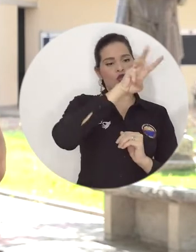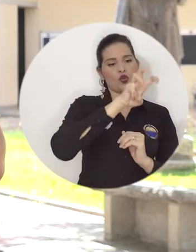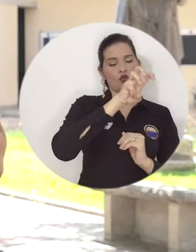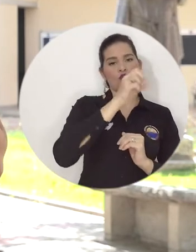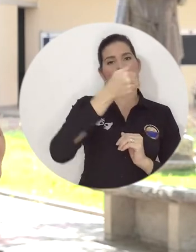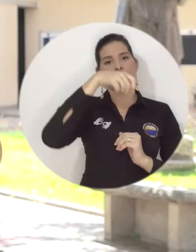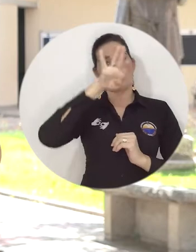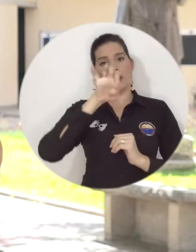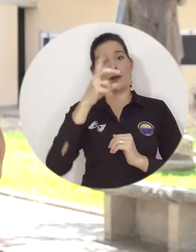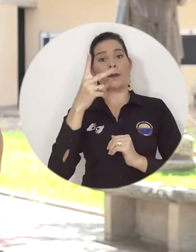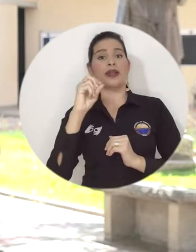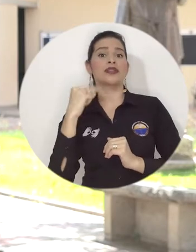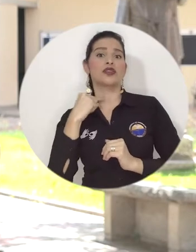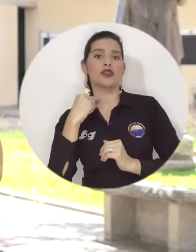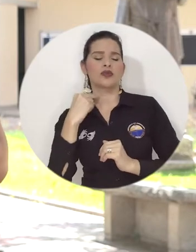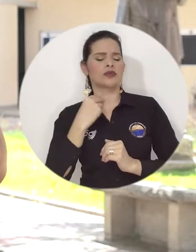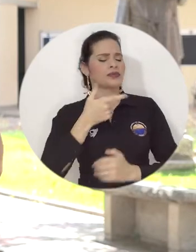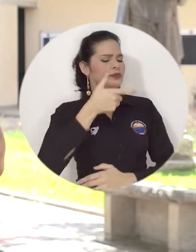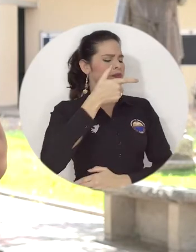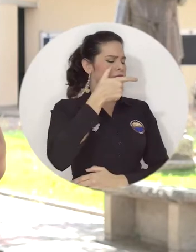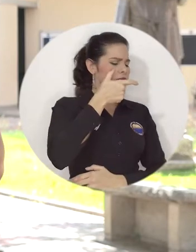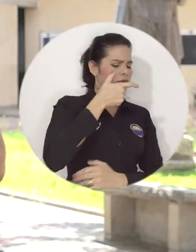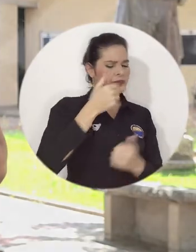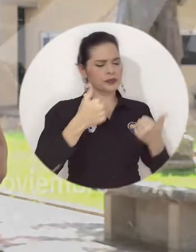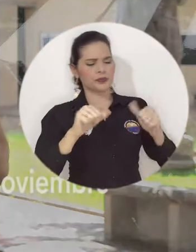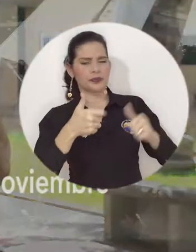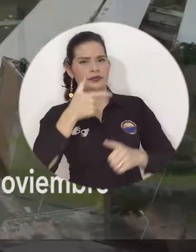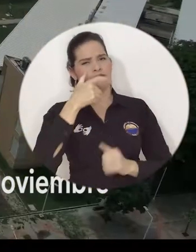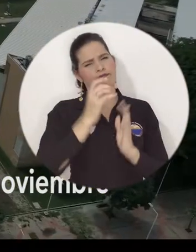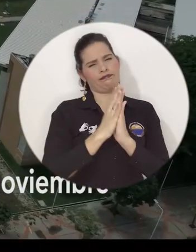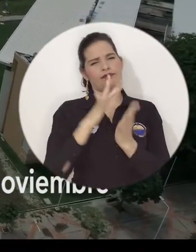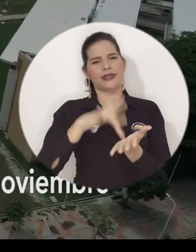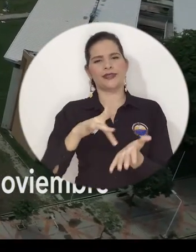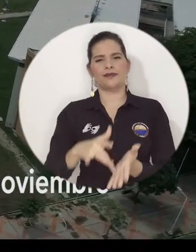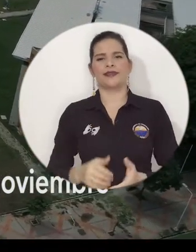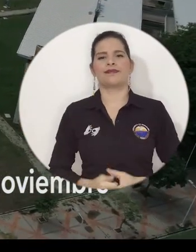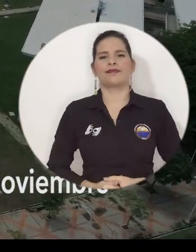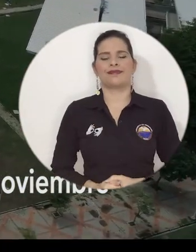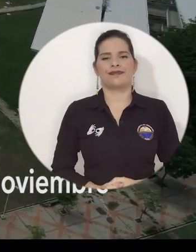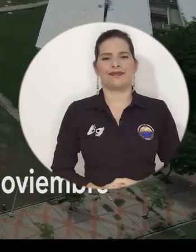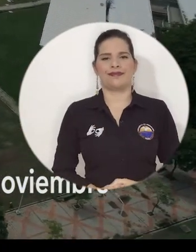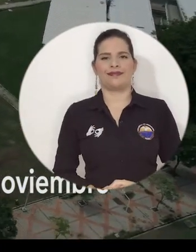evaluadores los días 18, 19 y 20 de noviembre del 2020.